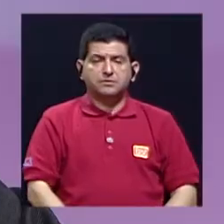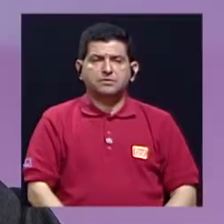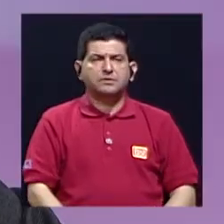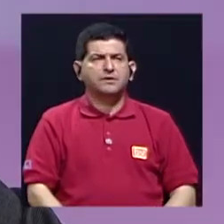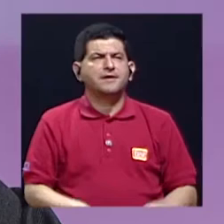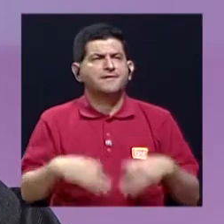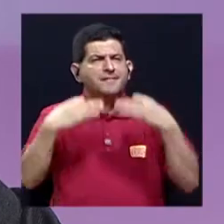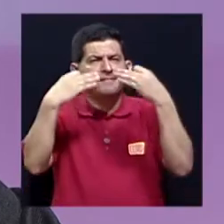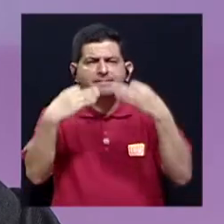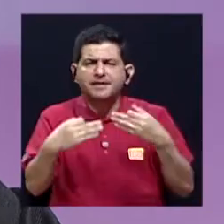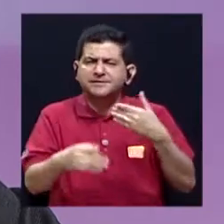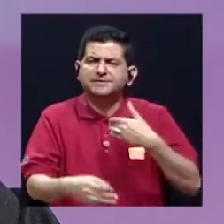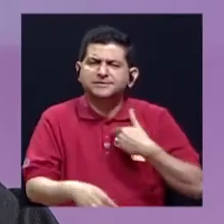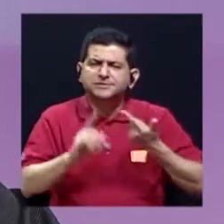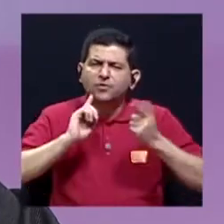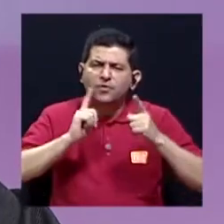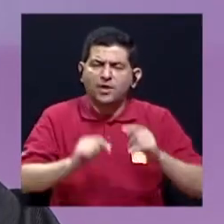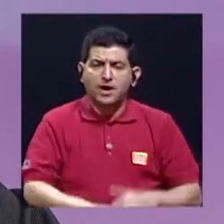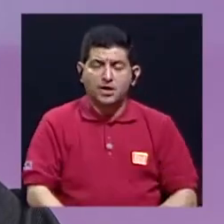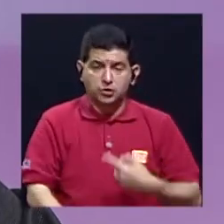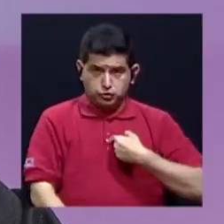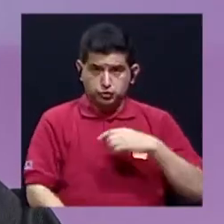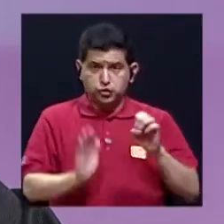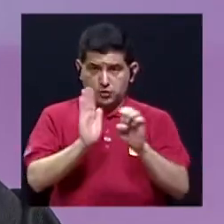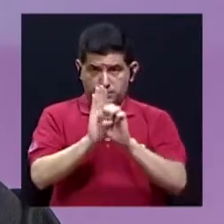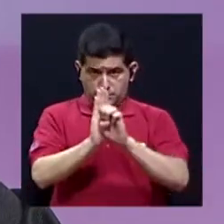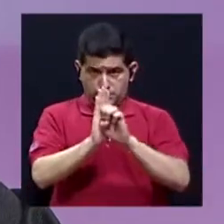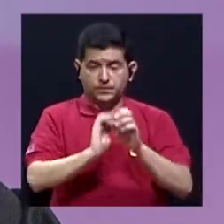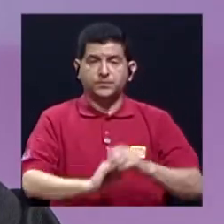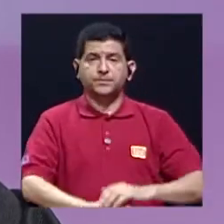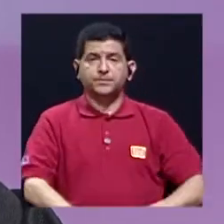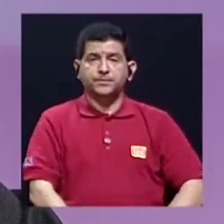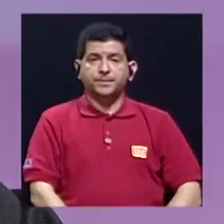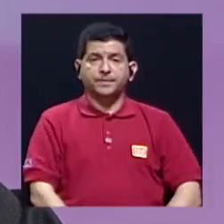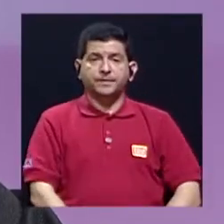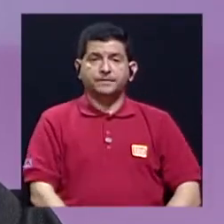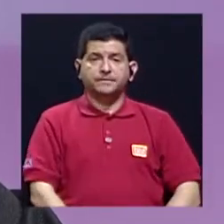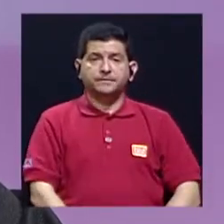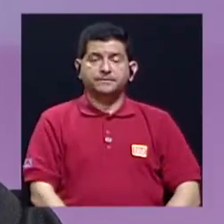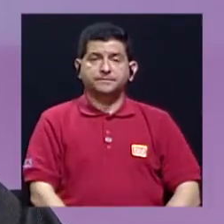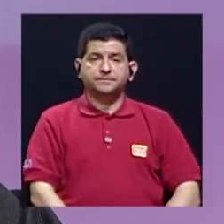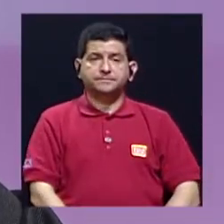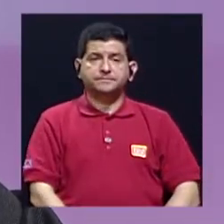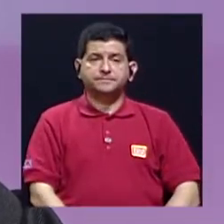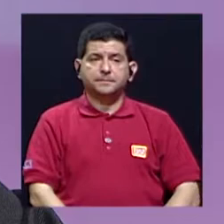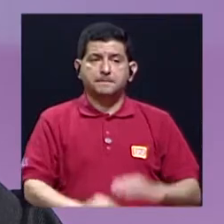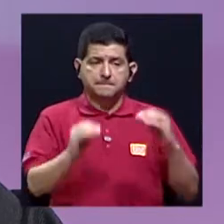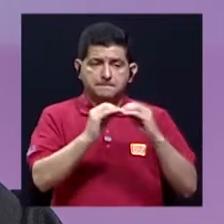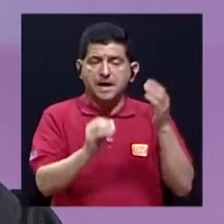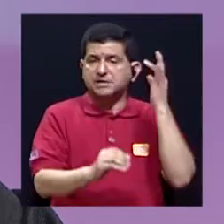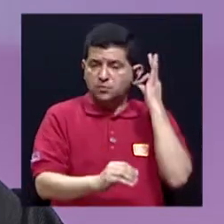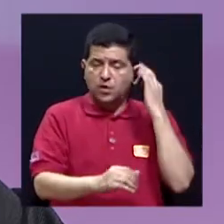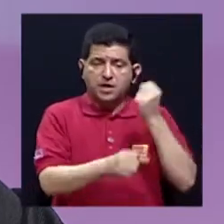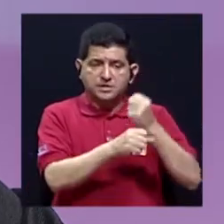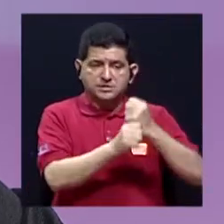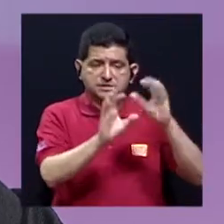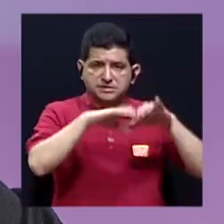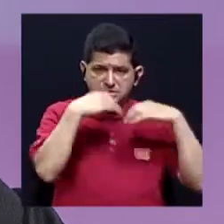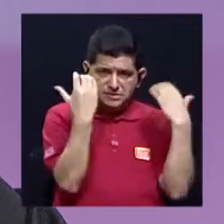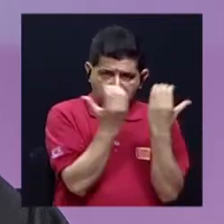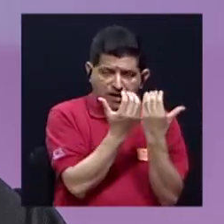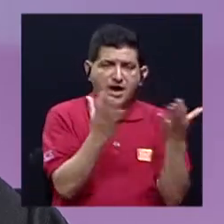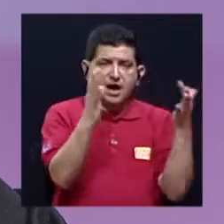¿qué medidas se han tomado? Yo, por ejemplo, tengo más mujeres en comisiones